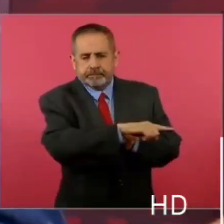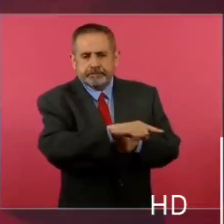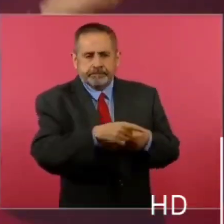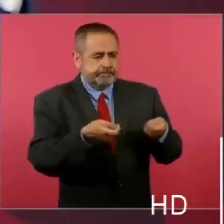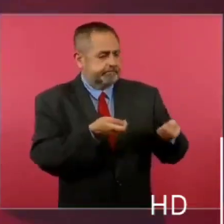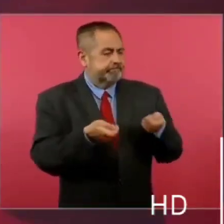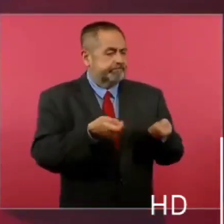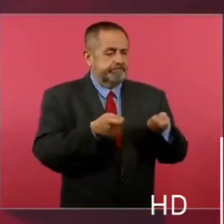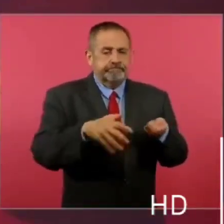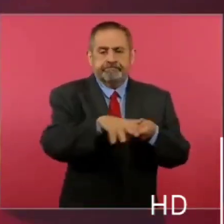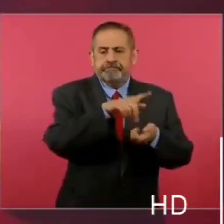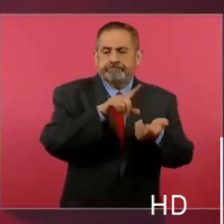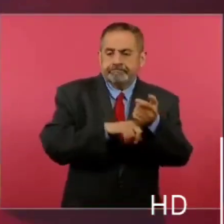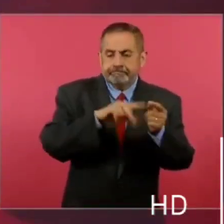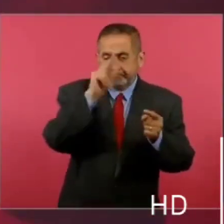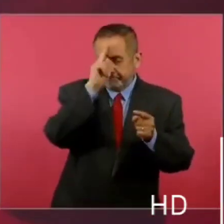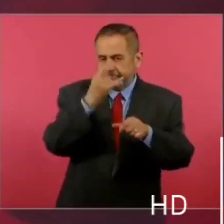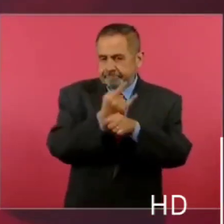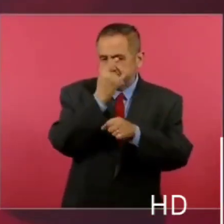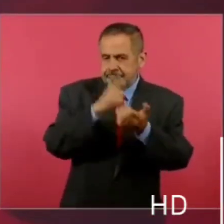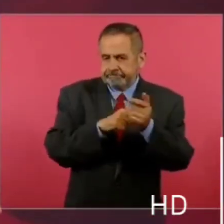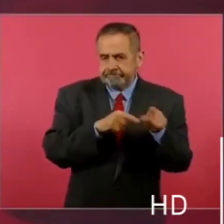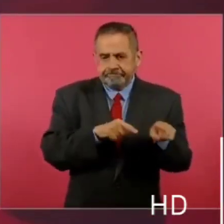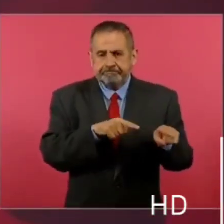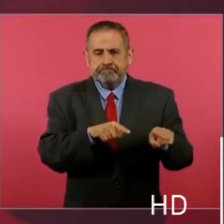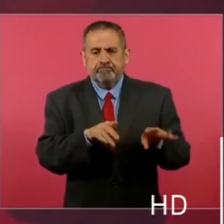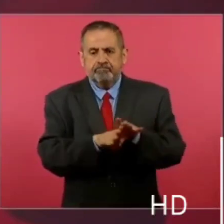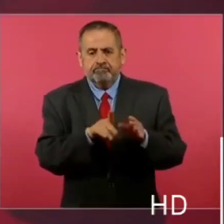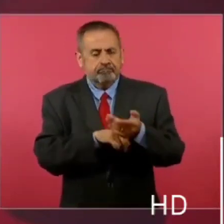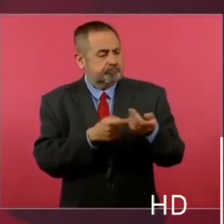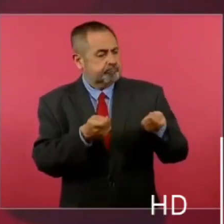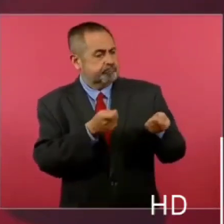con sus intelectuales